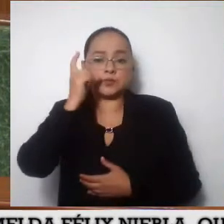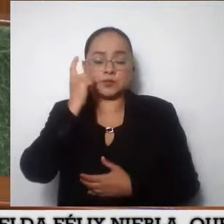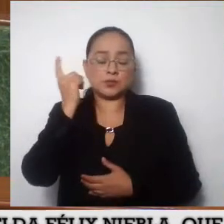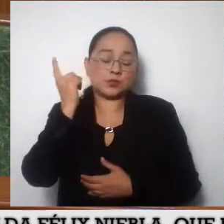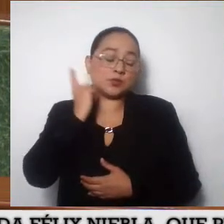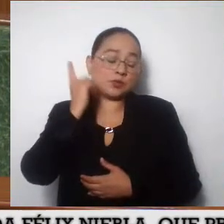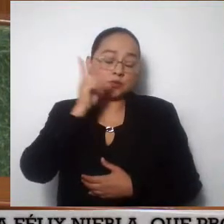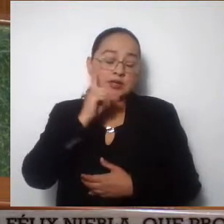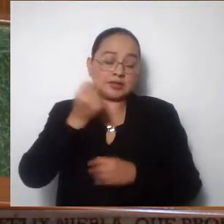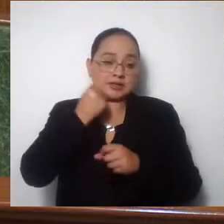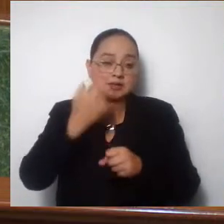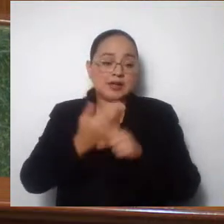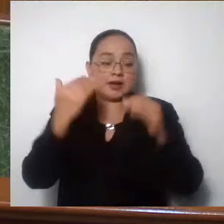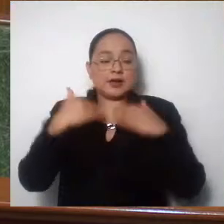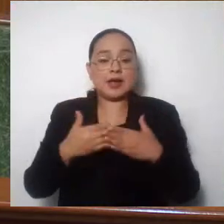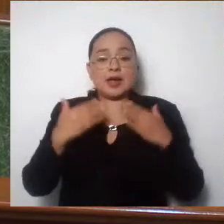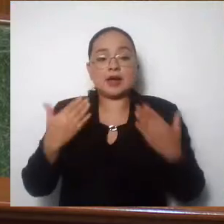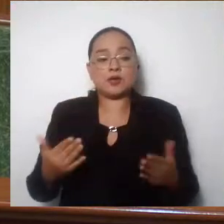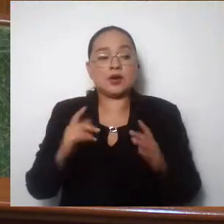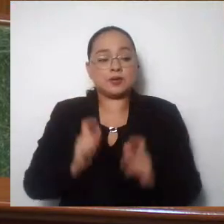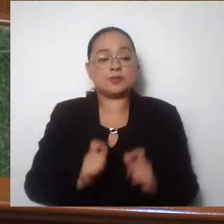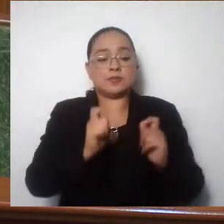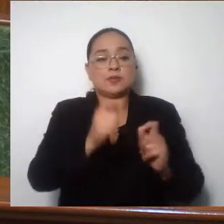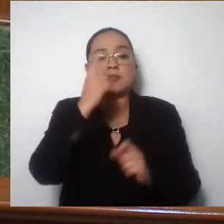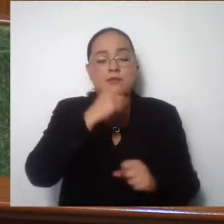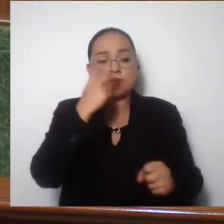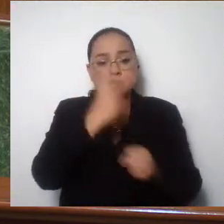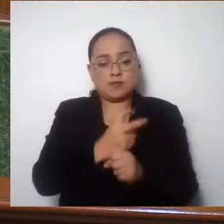a la iniciativa, túrnese para la segunda de ley.